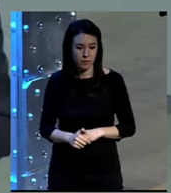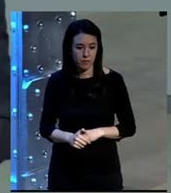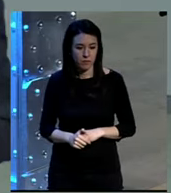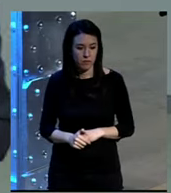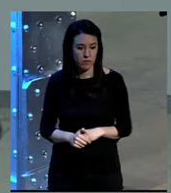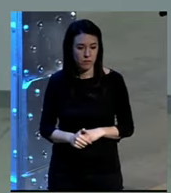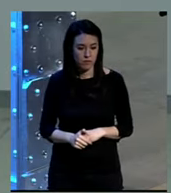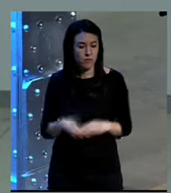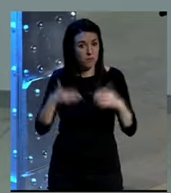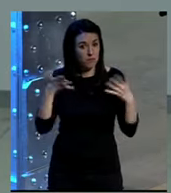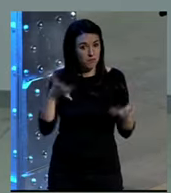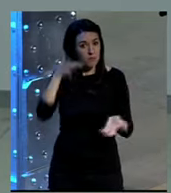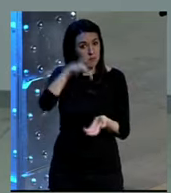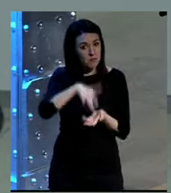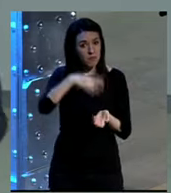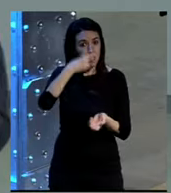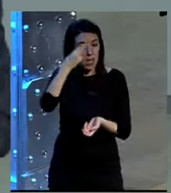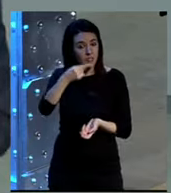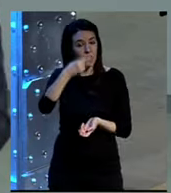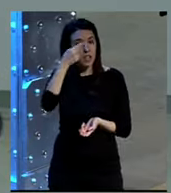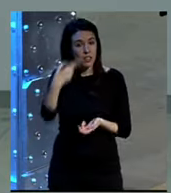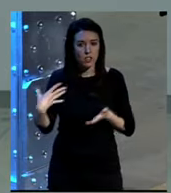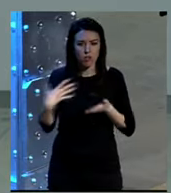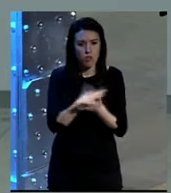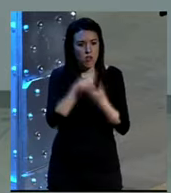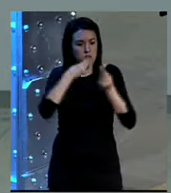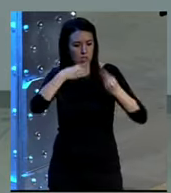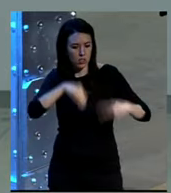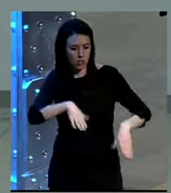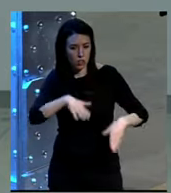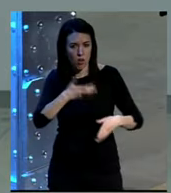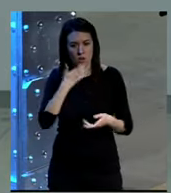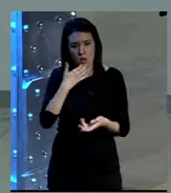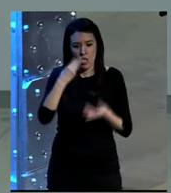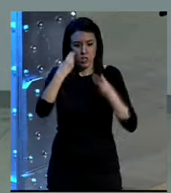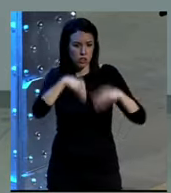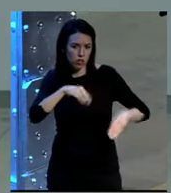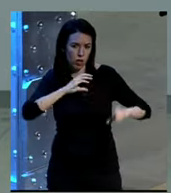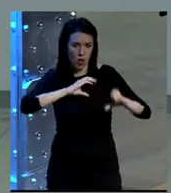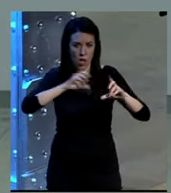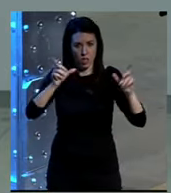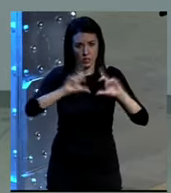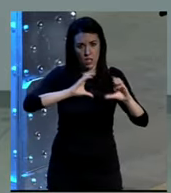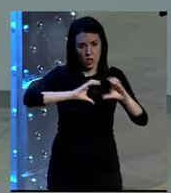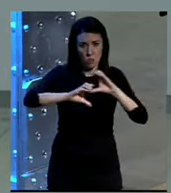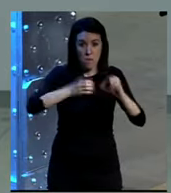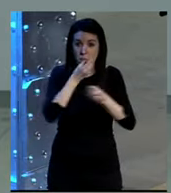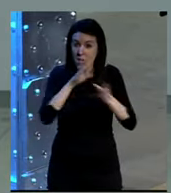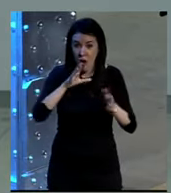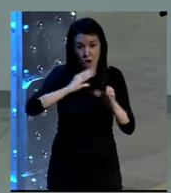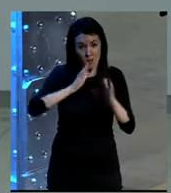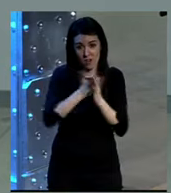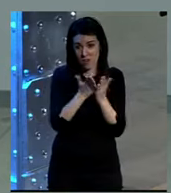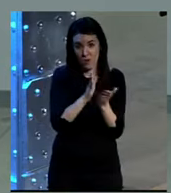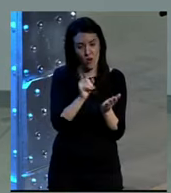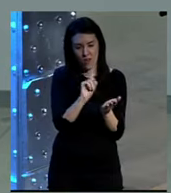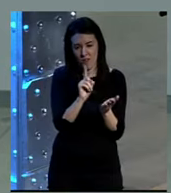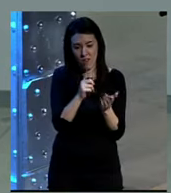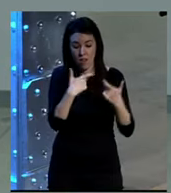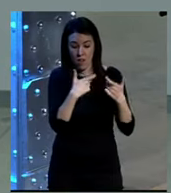Pero es muy interesante toda la historia en sí misma como historia de las telecomunicaciones, pero no es lo mejor del libro. Para mí lo mejor del